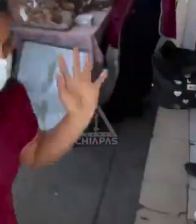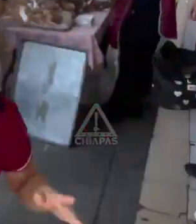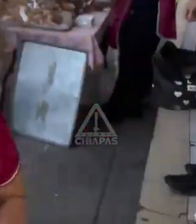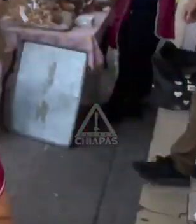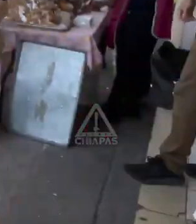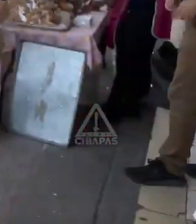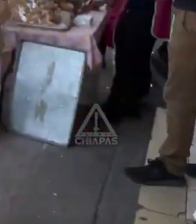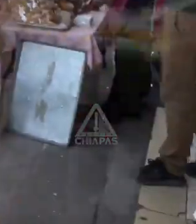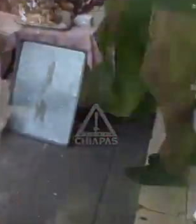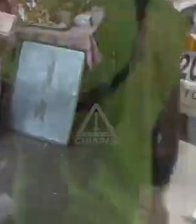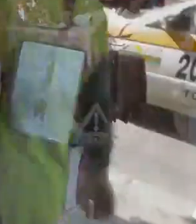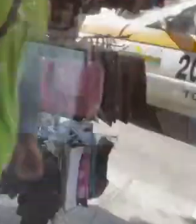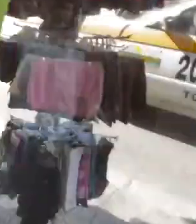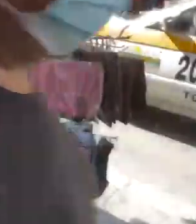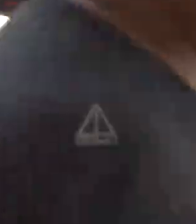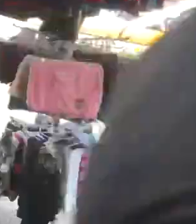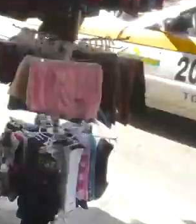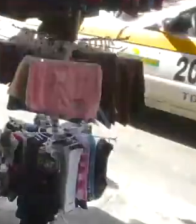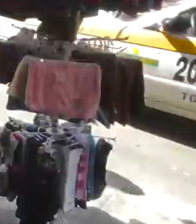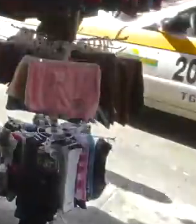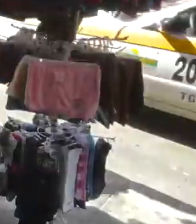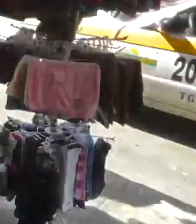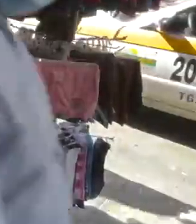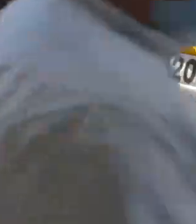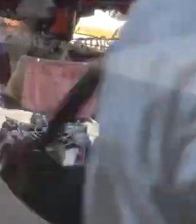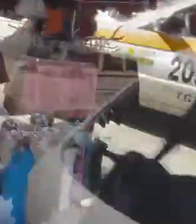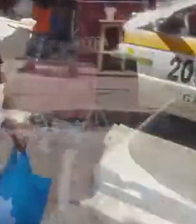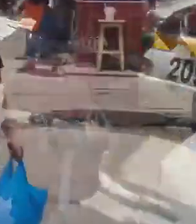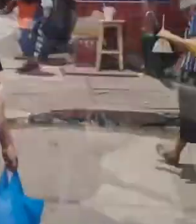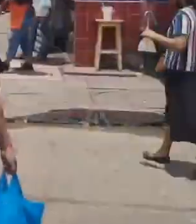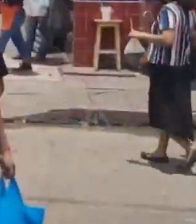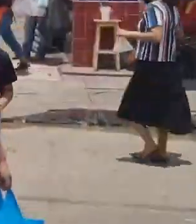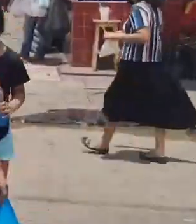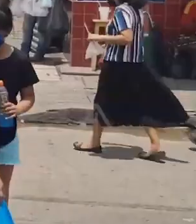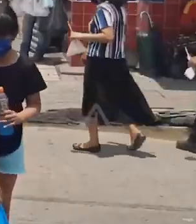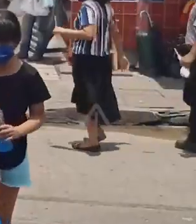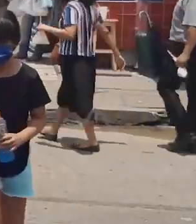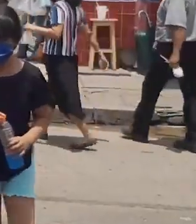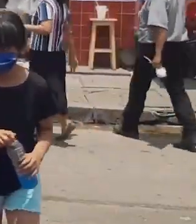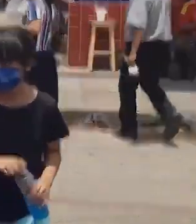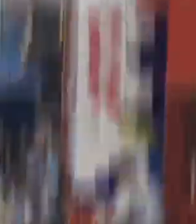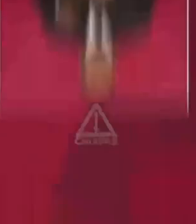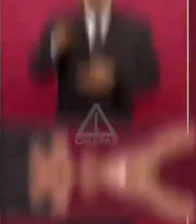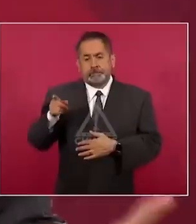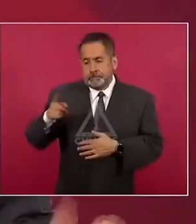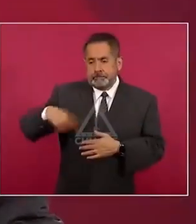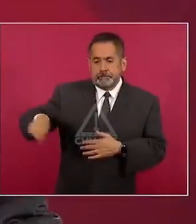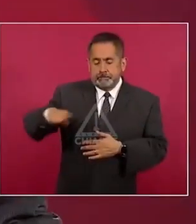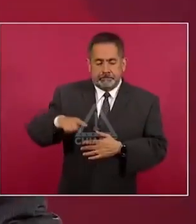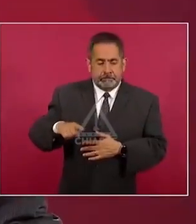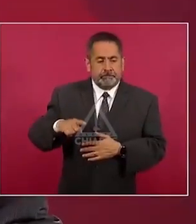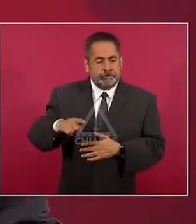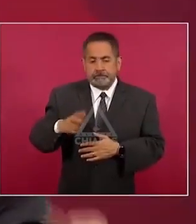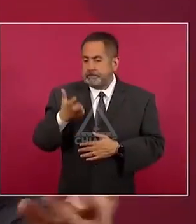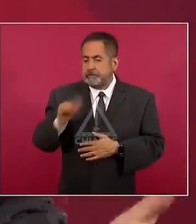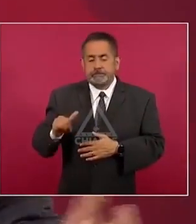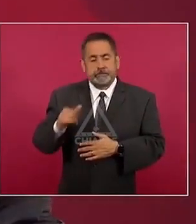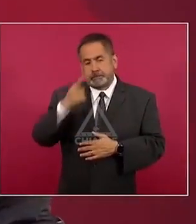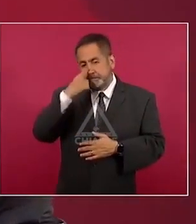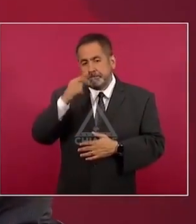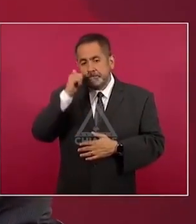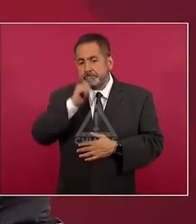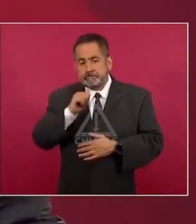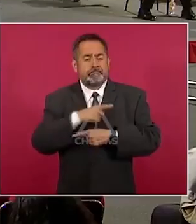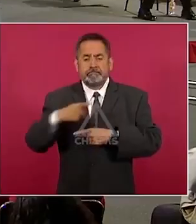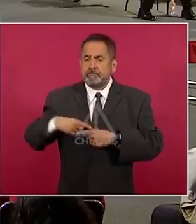En México cerramos el ciclo epidémico del COVID-19 y transitamos hacia el estado endémico, declaró este martes Hugo